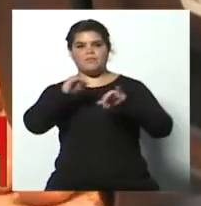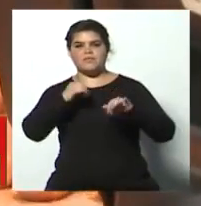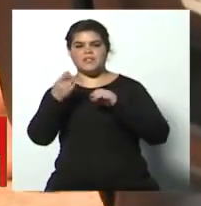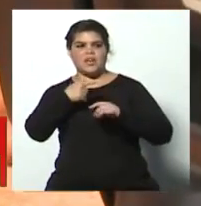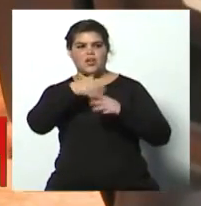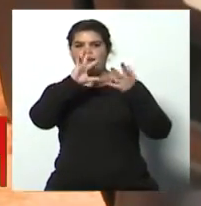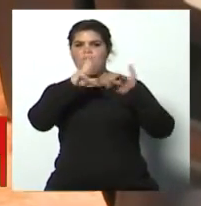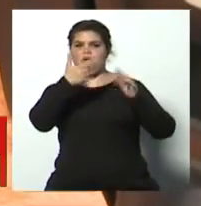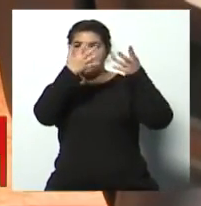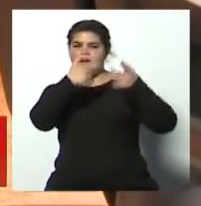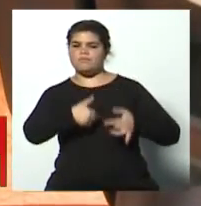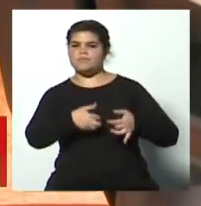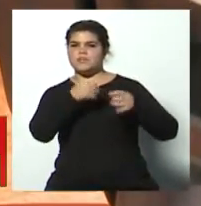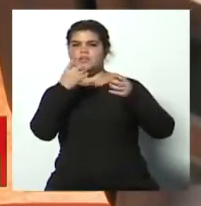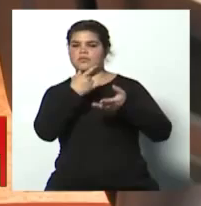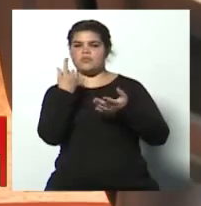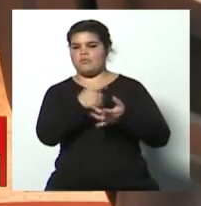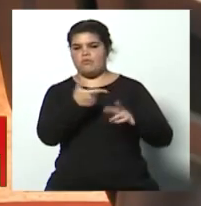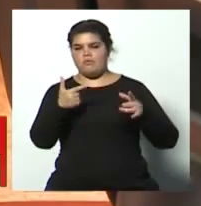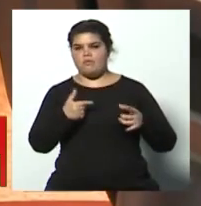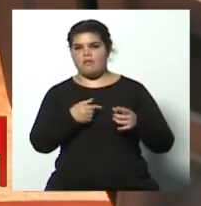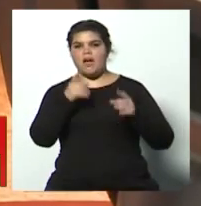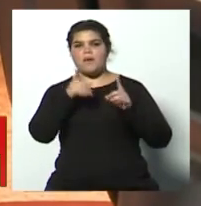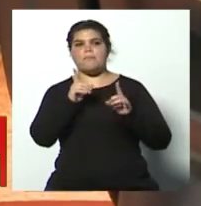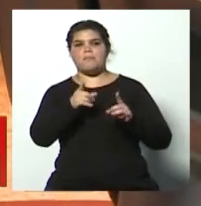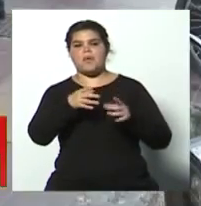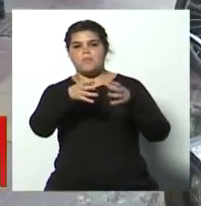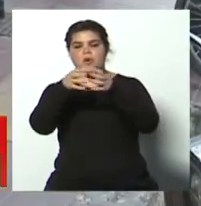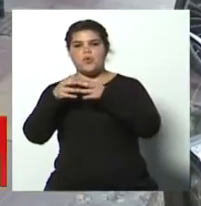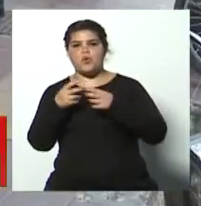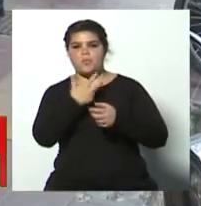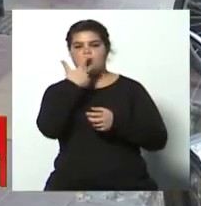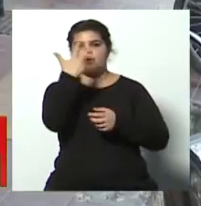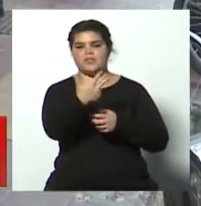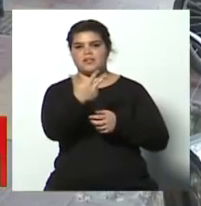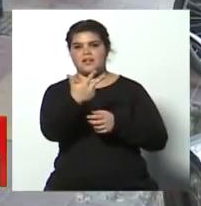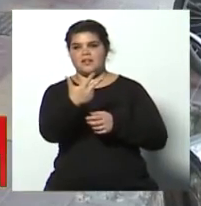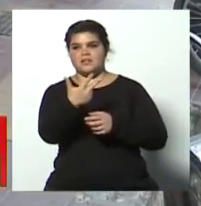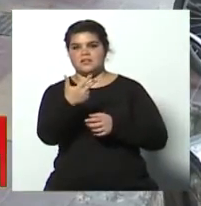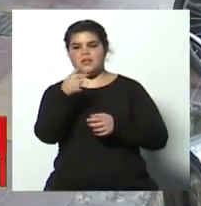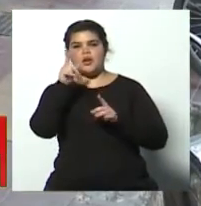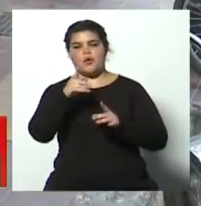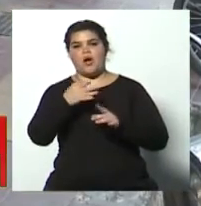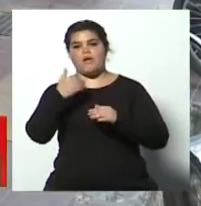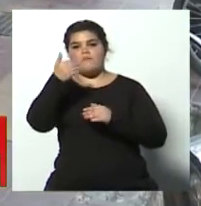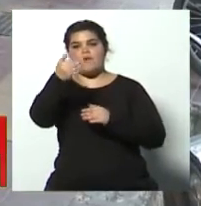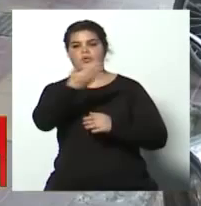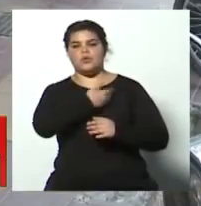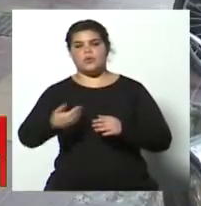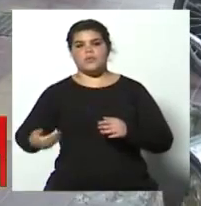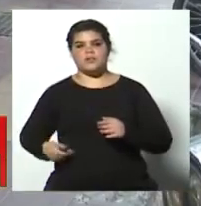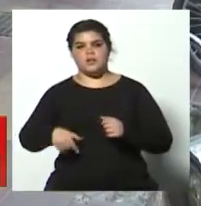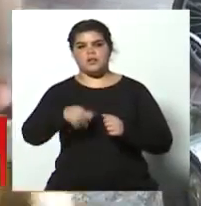de evaluación, a lo que seguramente hará cualquiera de los tres candidatos que tiene posibilidad de ser el próximo presidente,